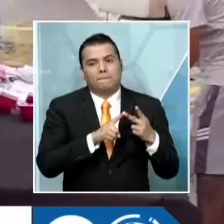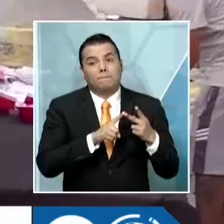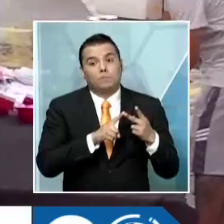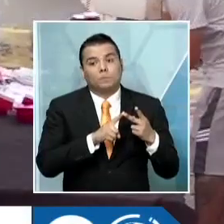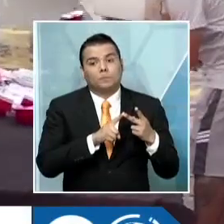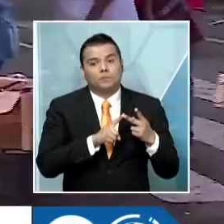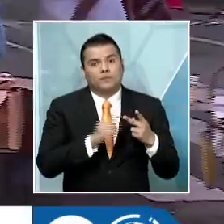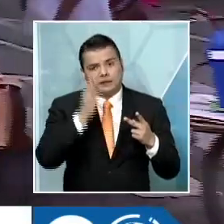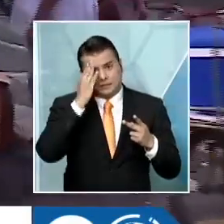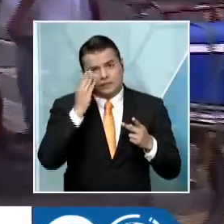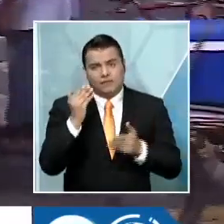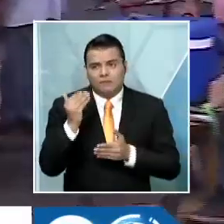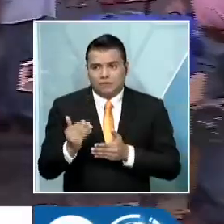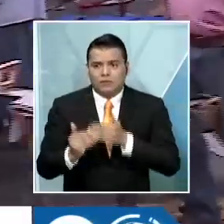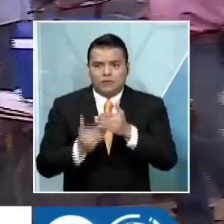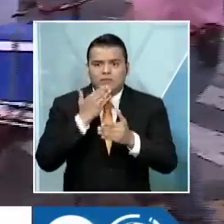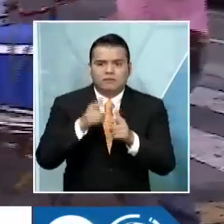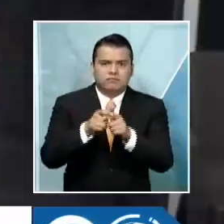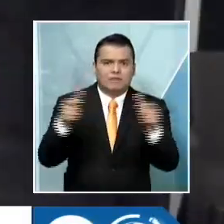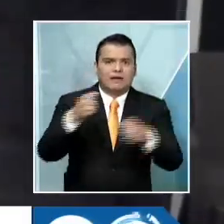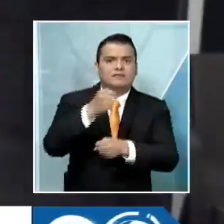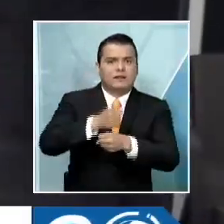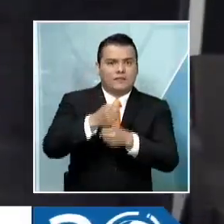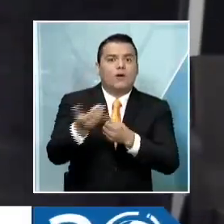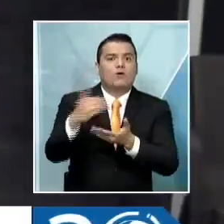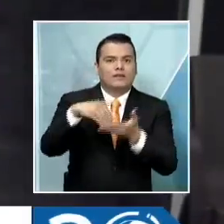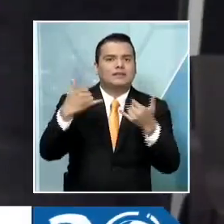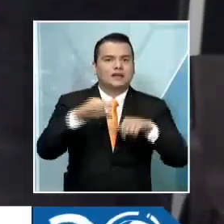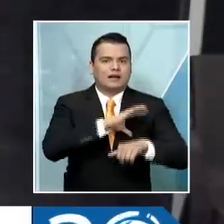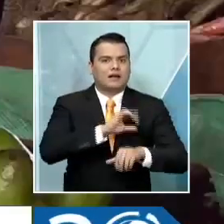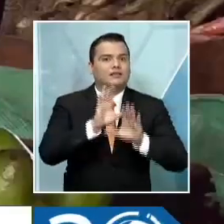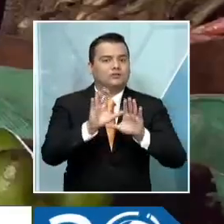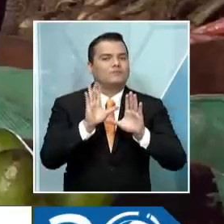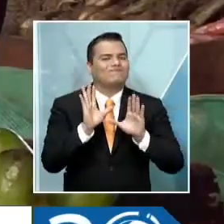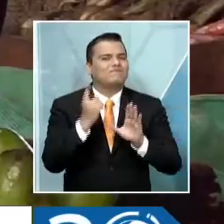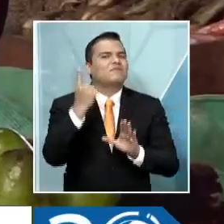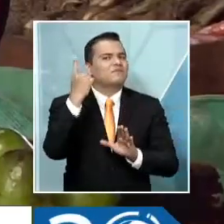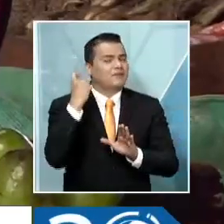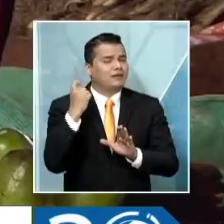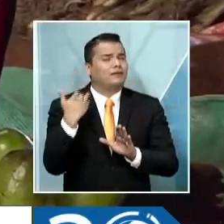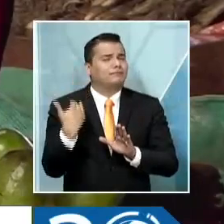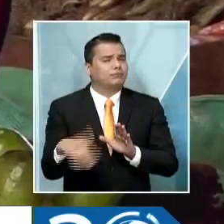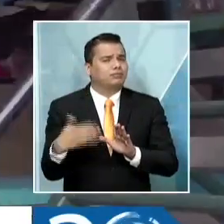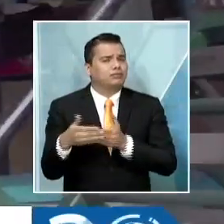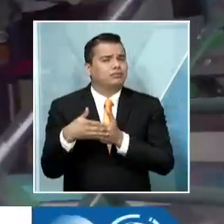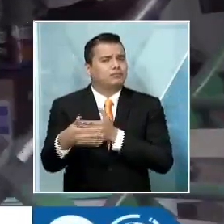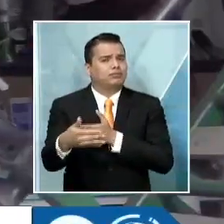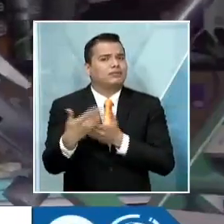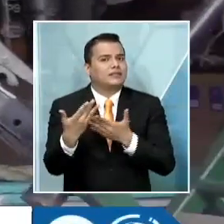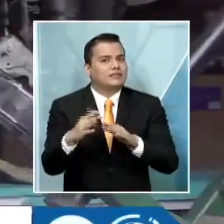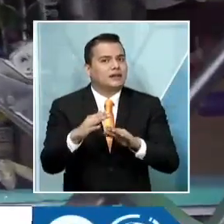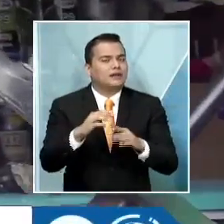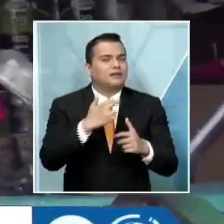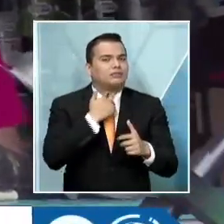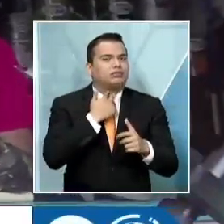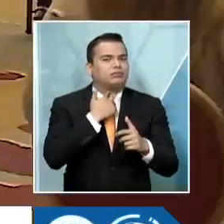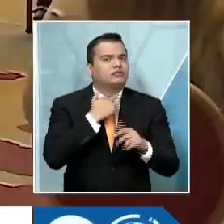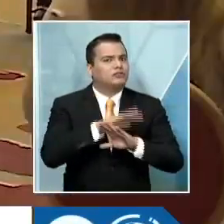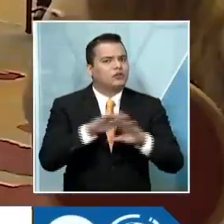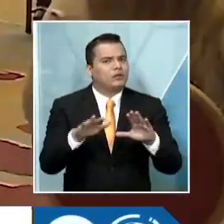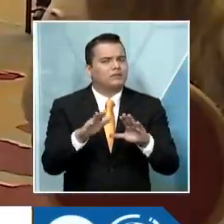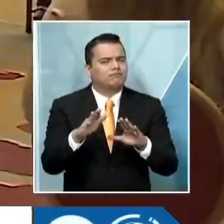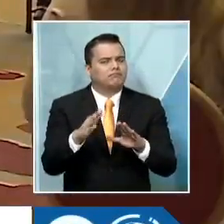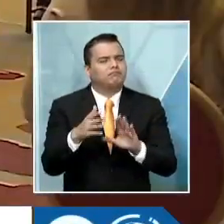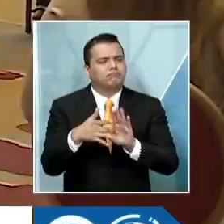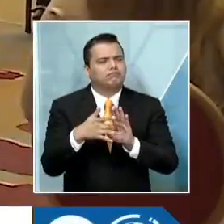Aunque en los últimos meses se han recuperado 90.000 empleos en Cali, todavía falta un largo camino para superar la crisis, advierten en